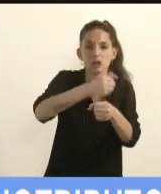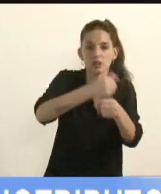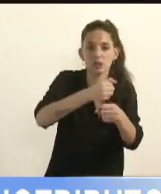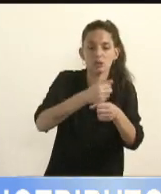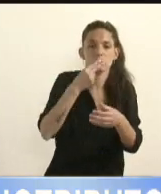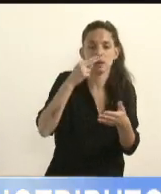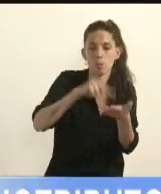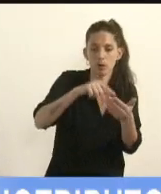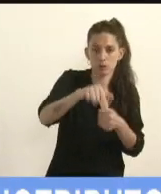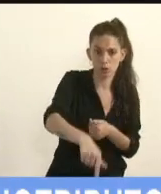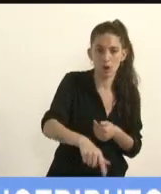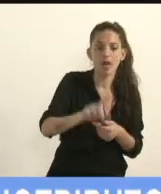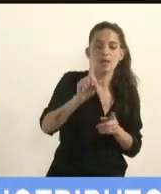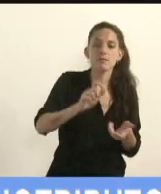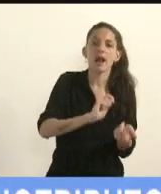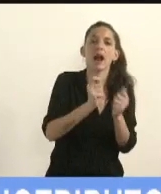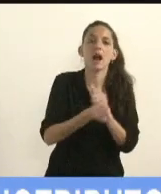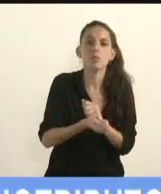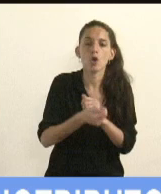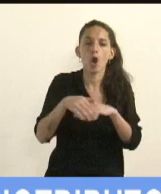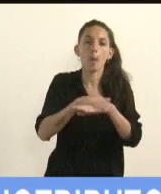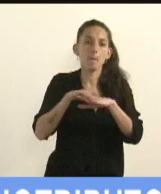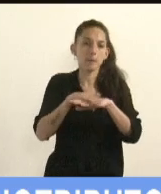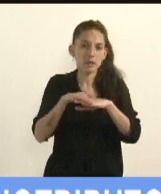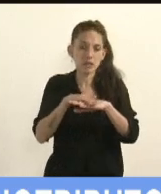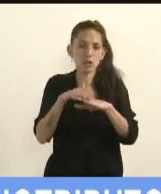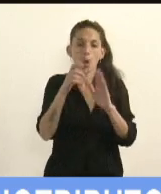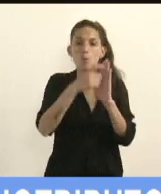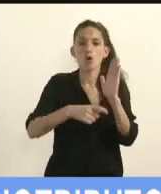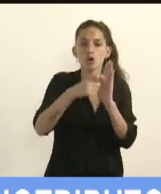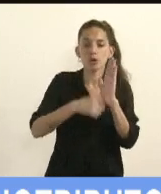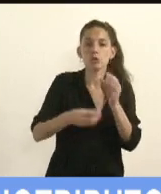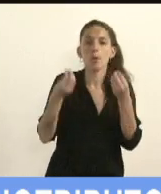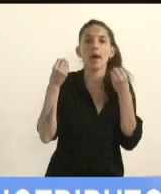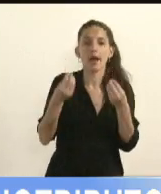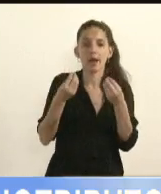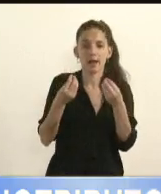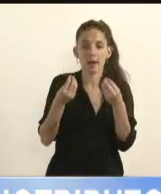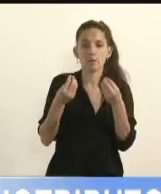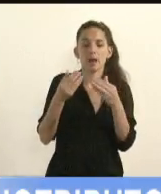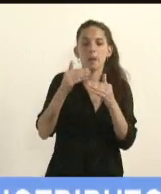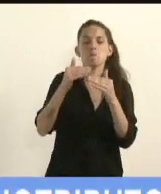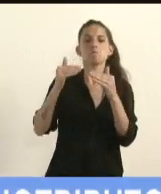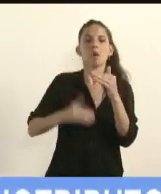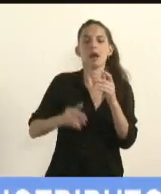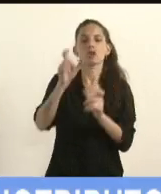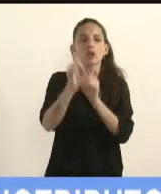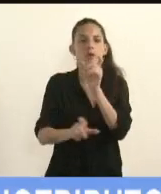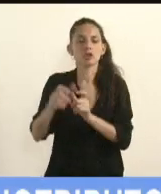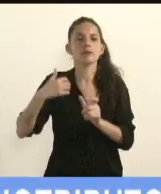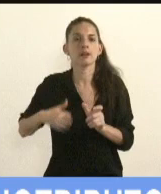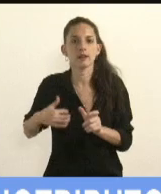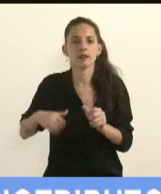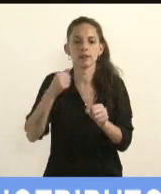Modificó también nuestra gestión, el piso de monotributo, para que haya mucho menos argentinos que